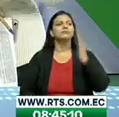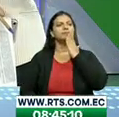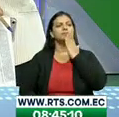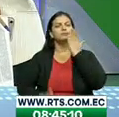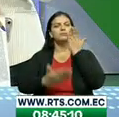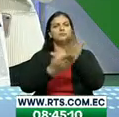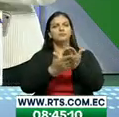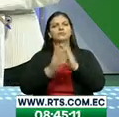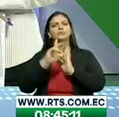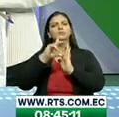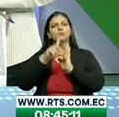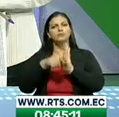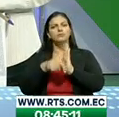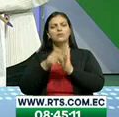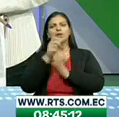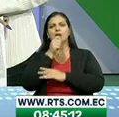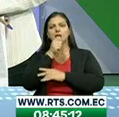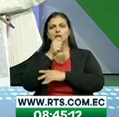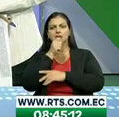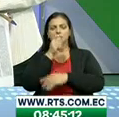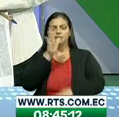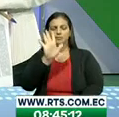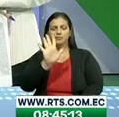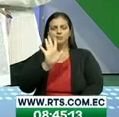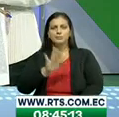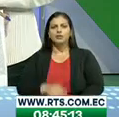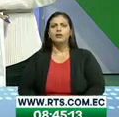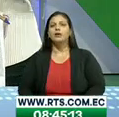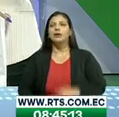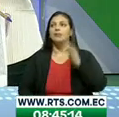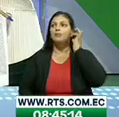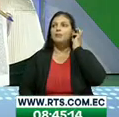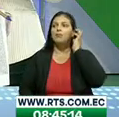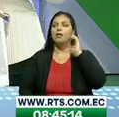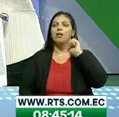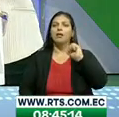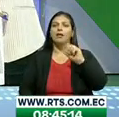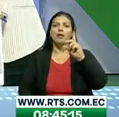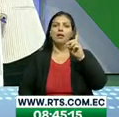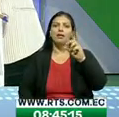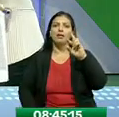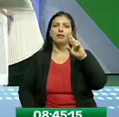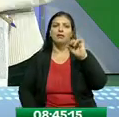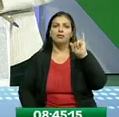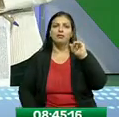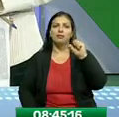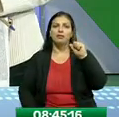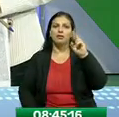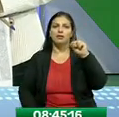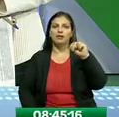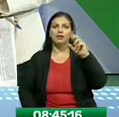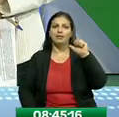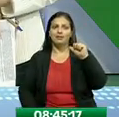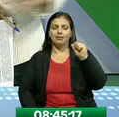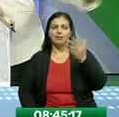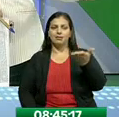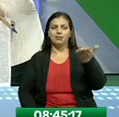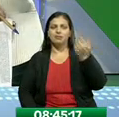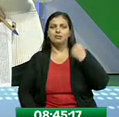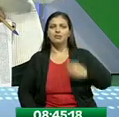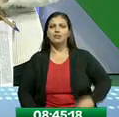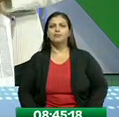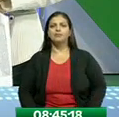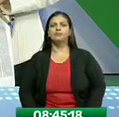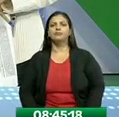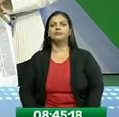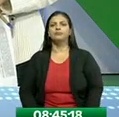y más adelante también tendremos información con Adriana Méndez desde otro punto, el otro extremo del puente de la Unidad Nacional, para